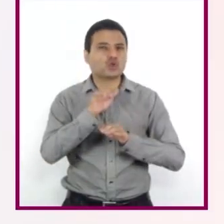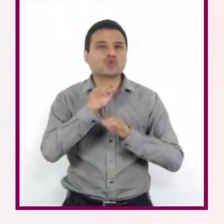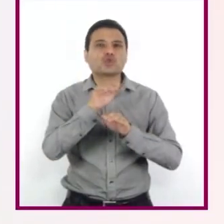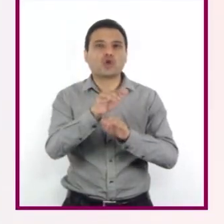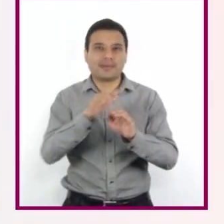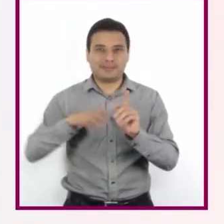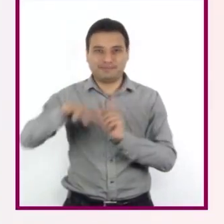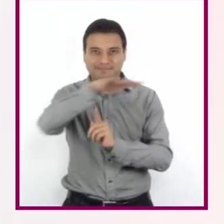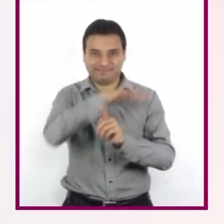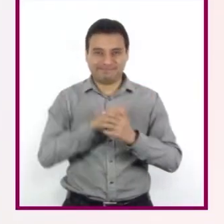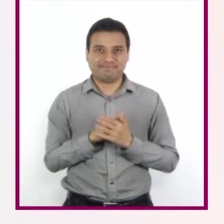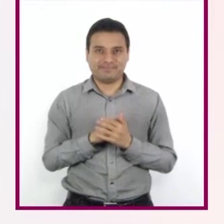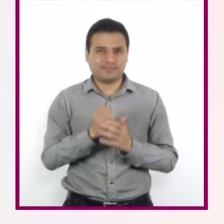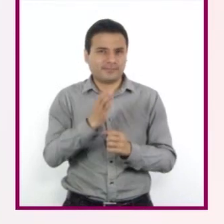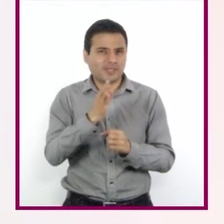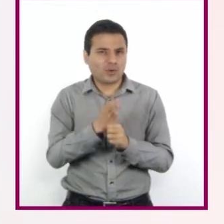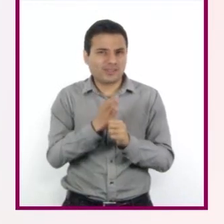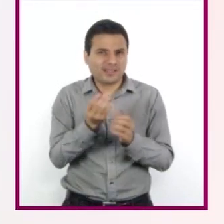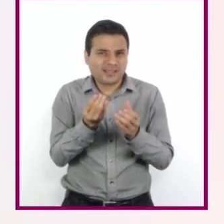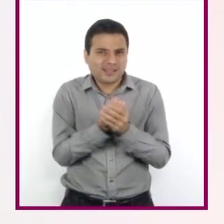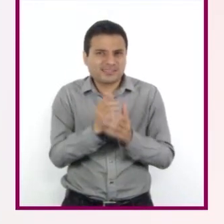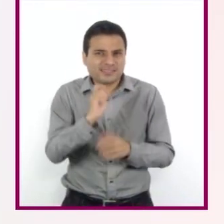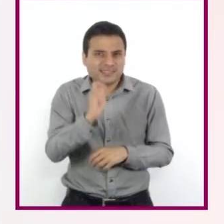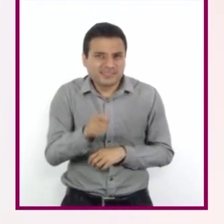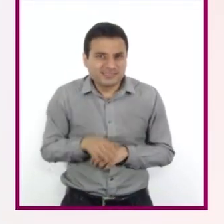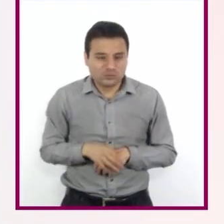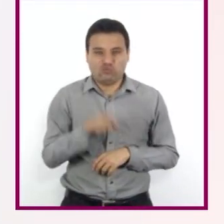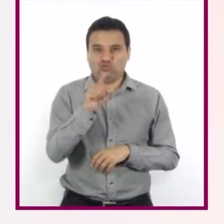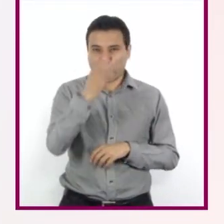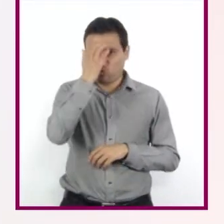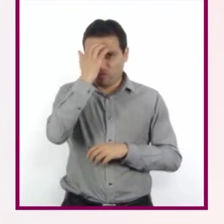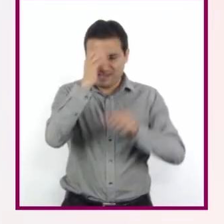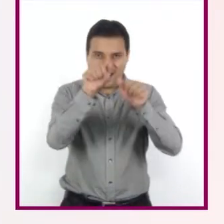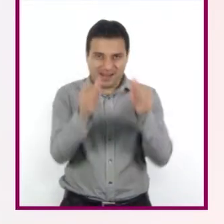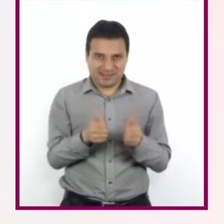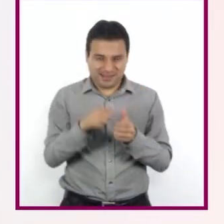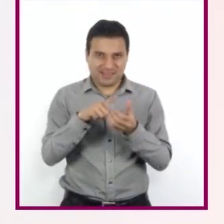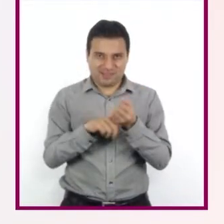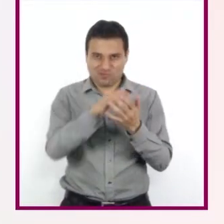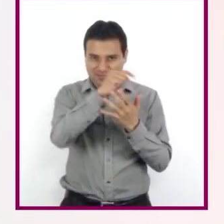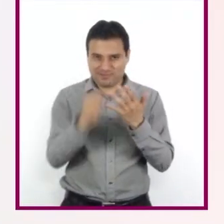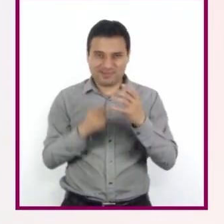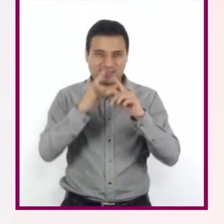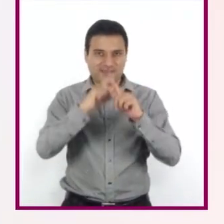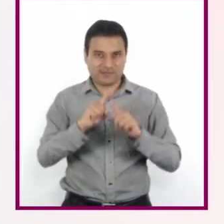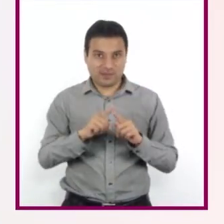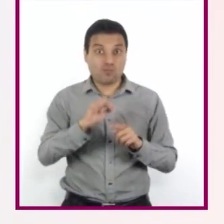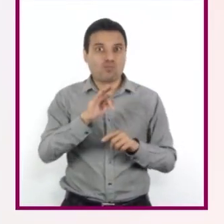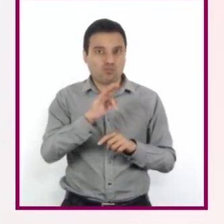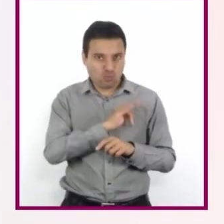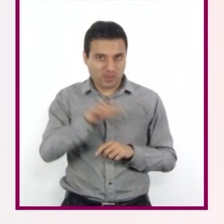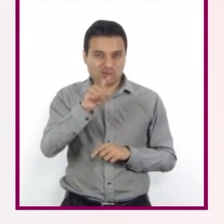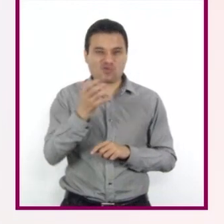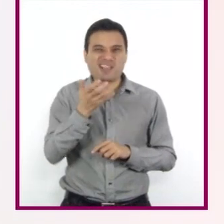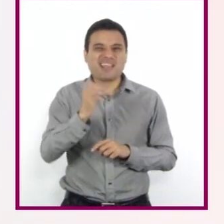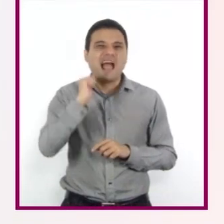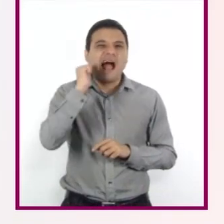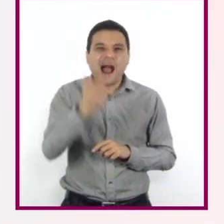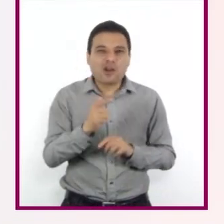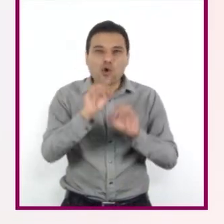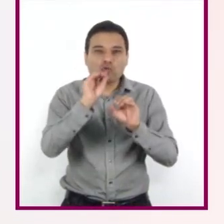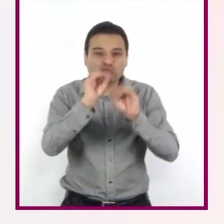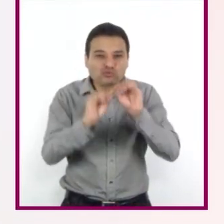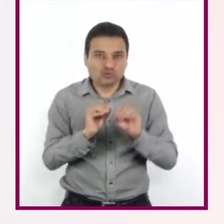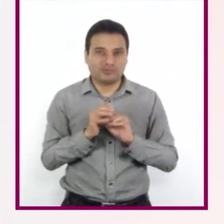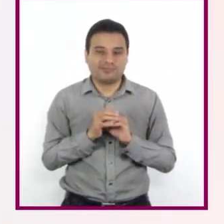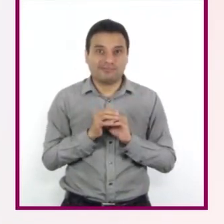En esta sesión, identificarán algunos elementos del arte que les permitirán crear una pieza, basada en su realidad,